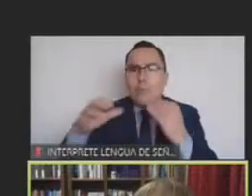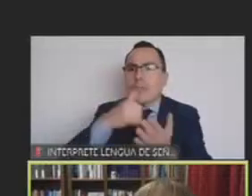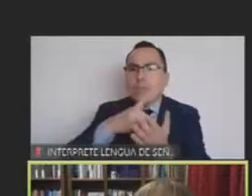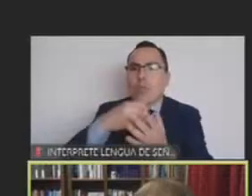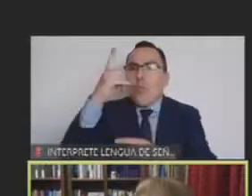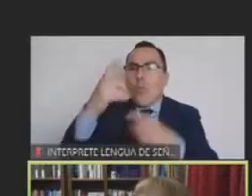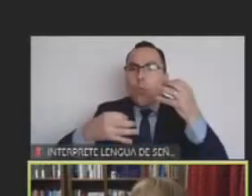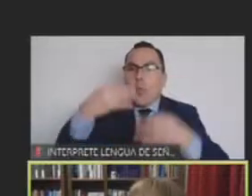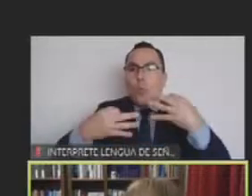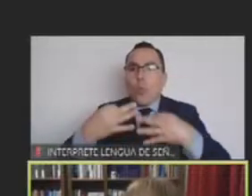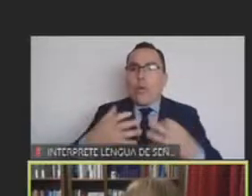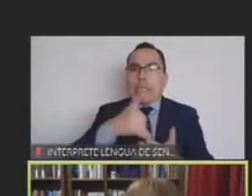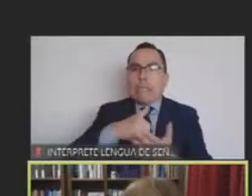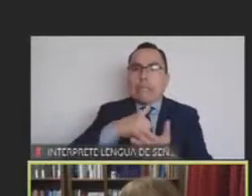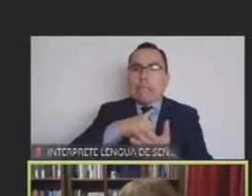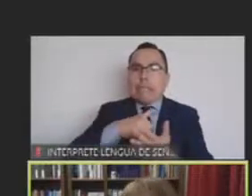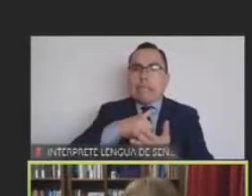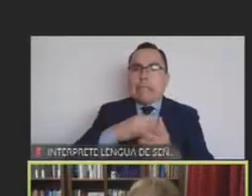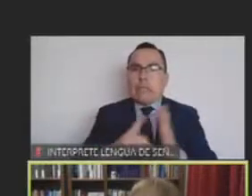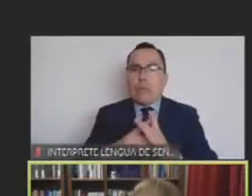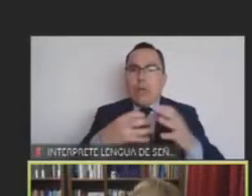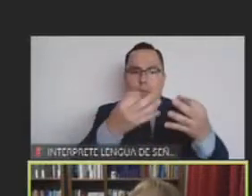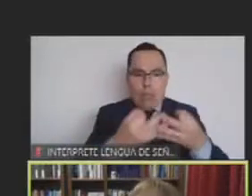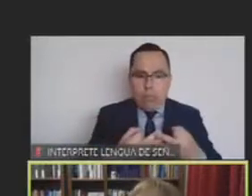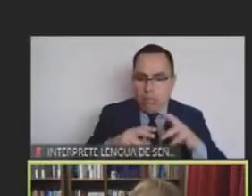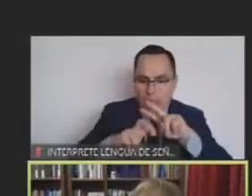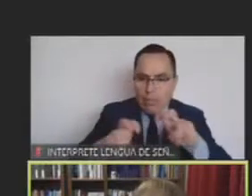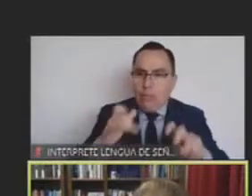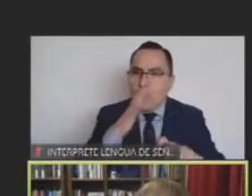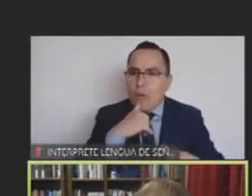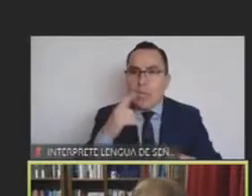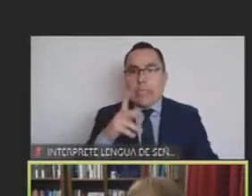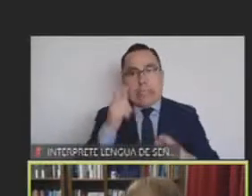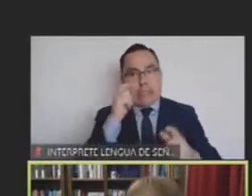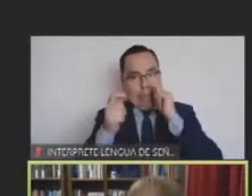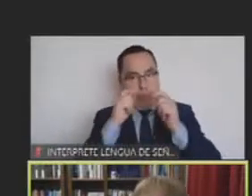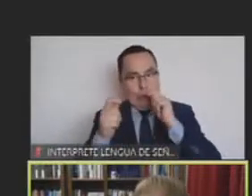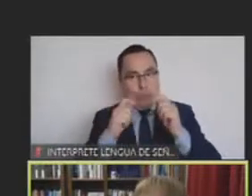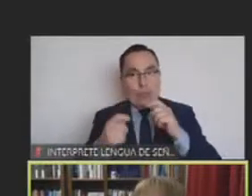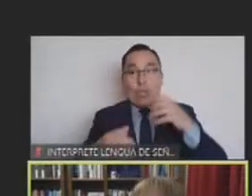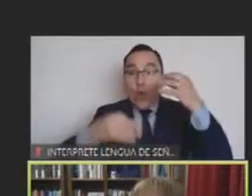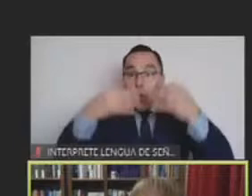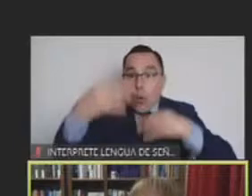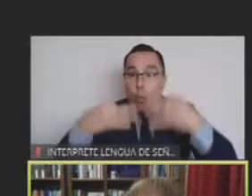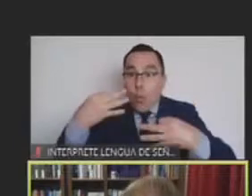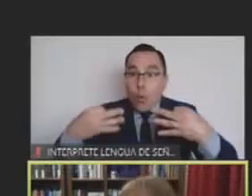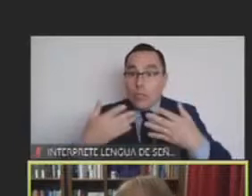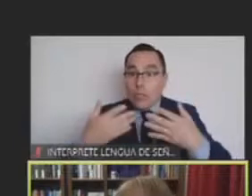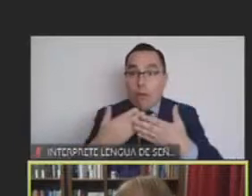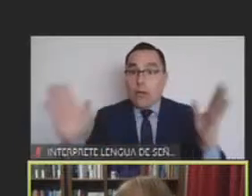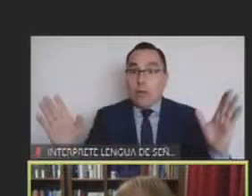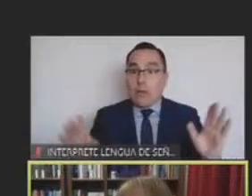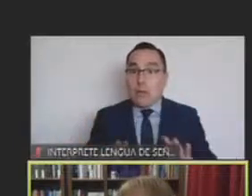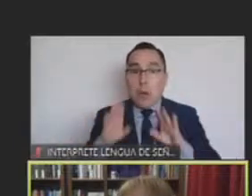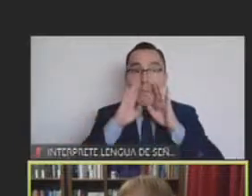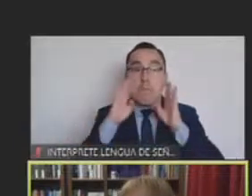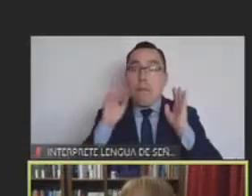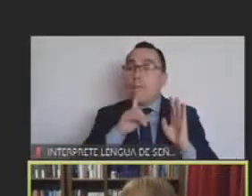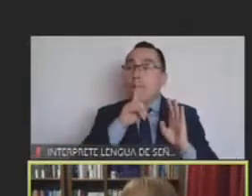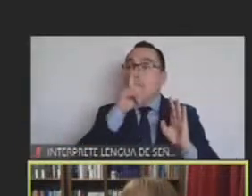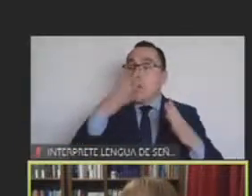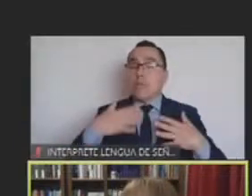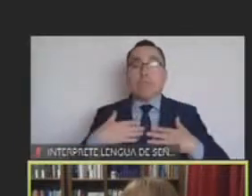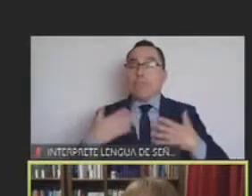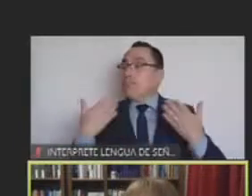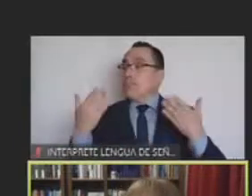sin accountability es peligroso. Me parece una gran frase. Los jueces no están libres, ¿no es cierto? No son privilegiados, libres